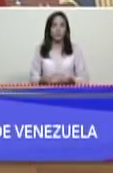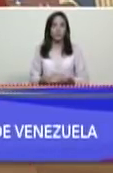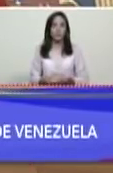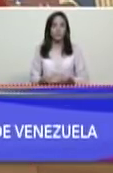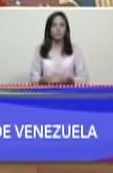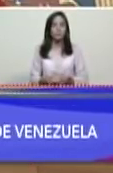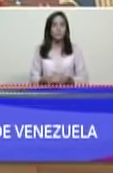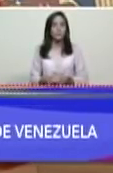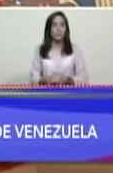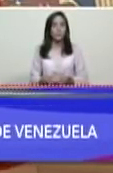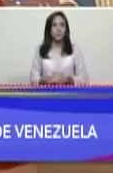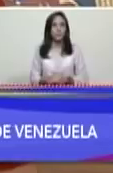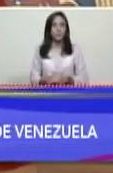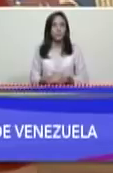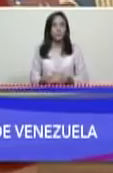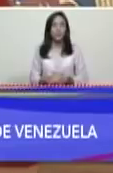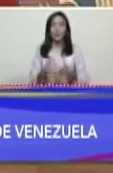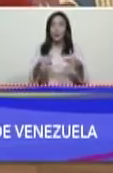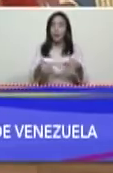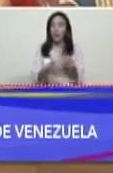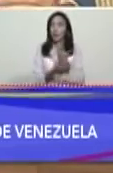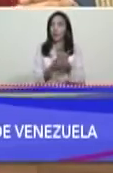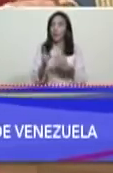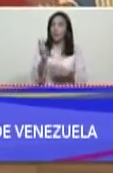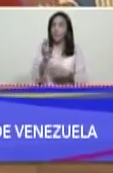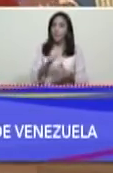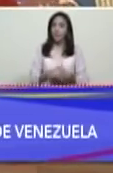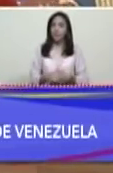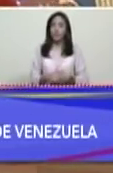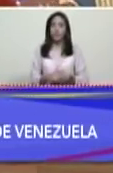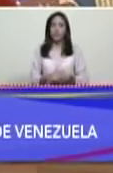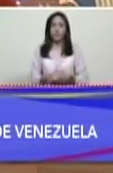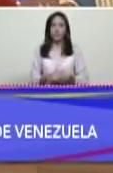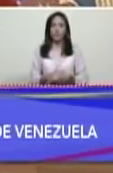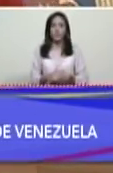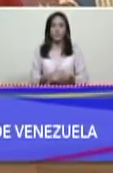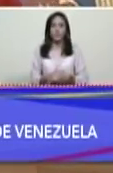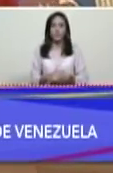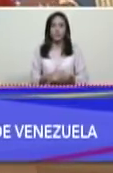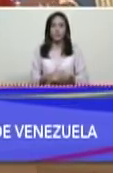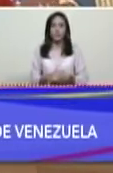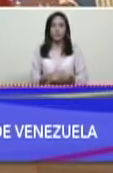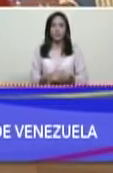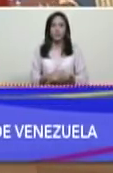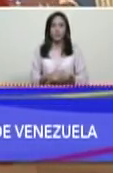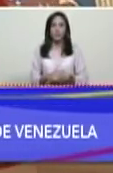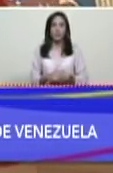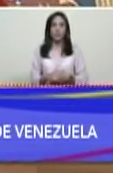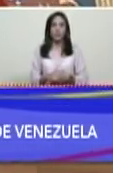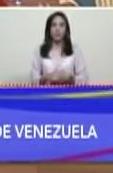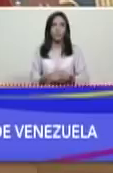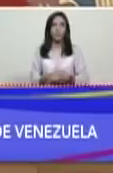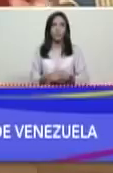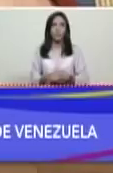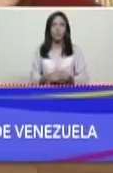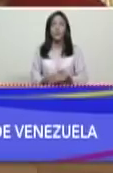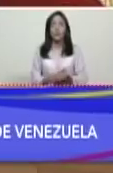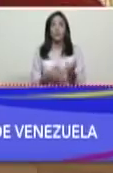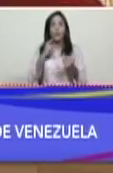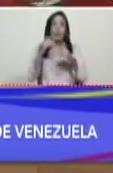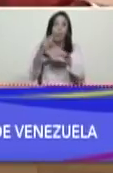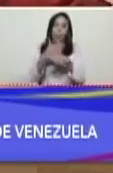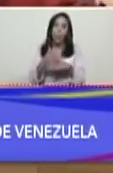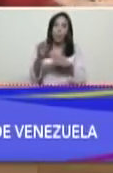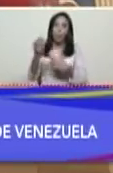manera soberana, en términos de igualdad, en base al respeto y a la cooperación con